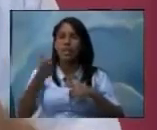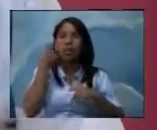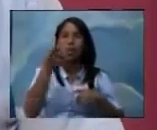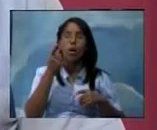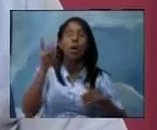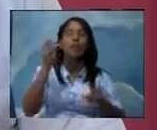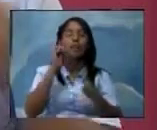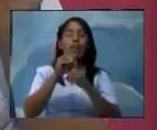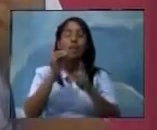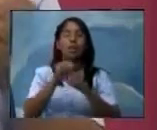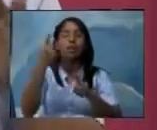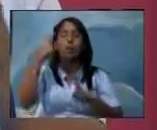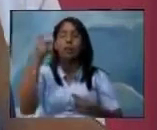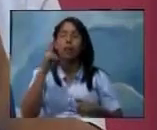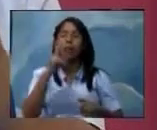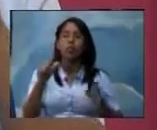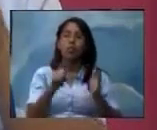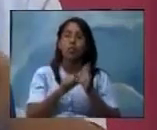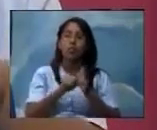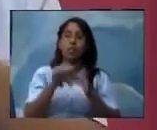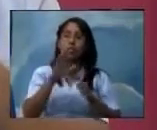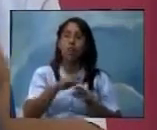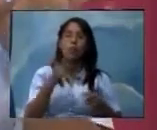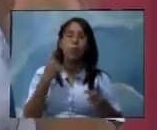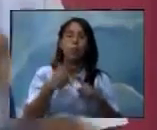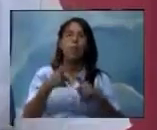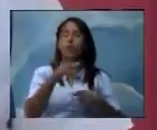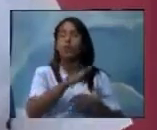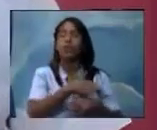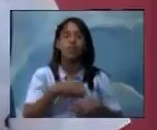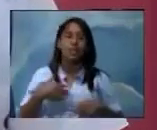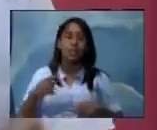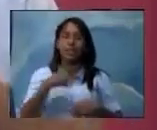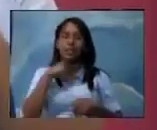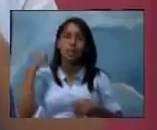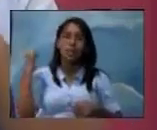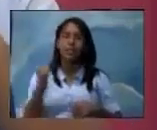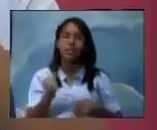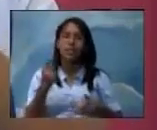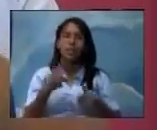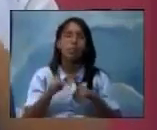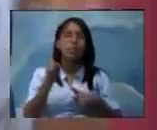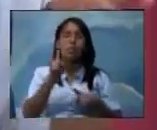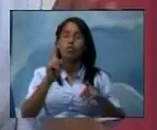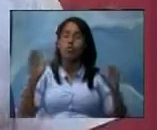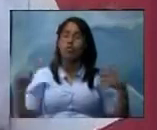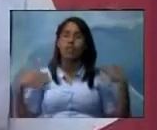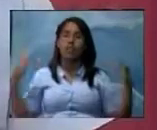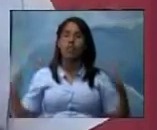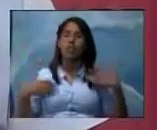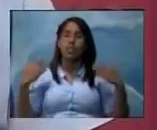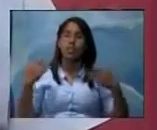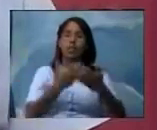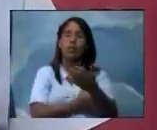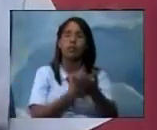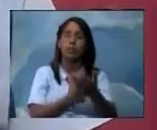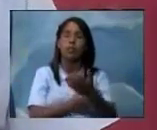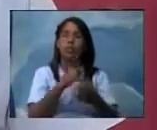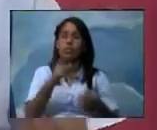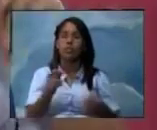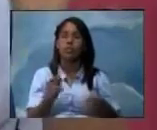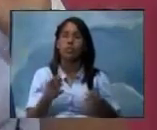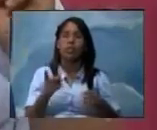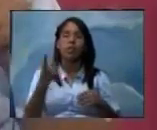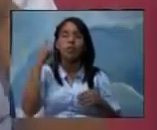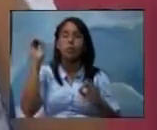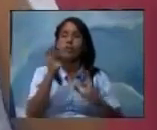que le avisaran para ver dónde estaba, pero era una intención de matarlo, pero no se alegró, de nada se alegró, hermano. No